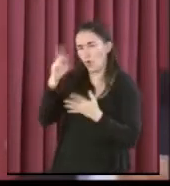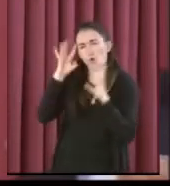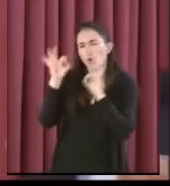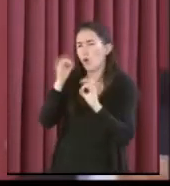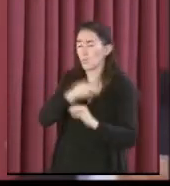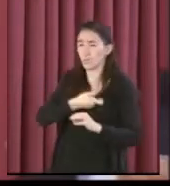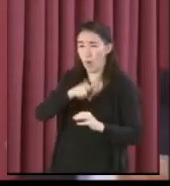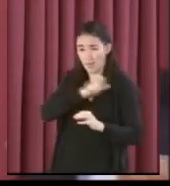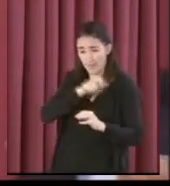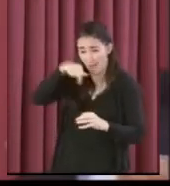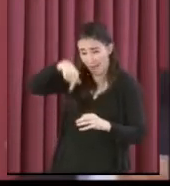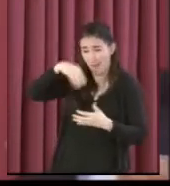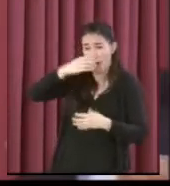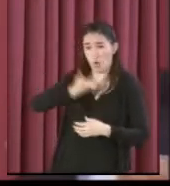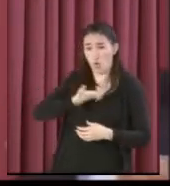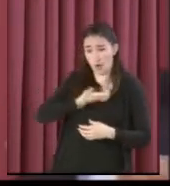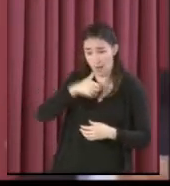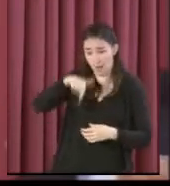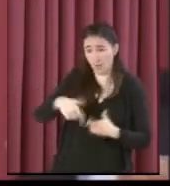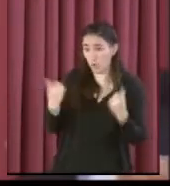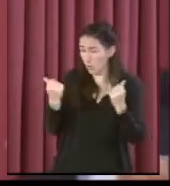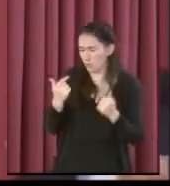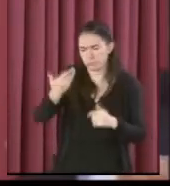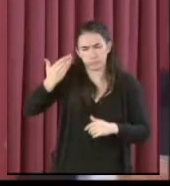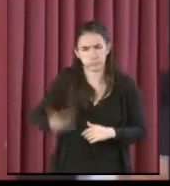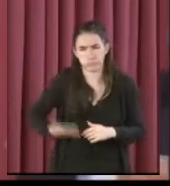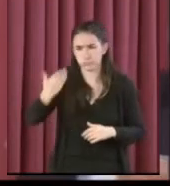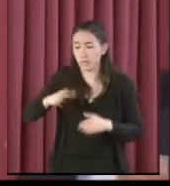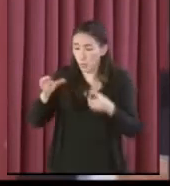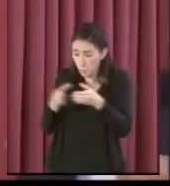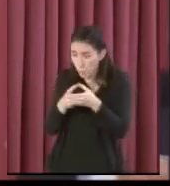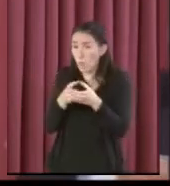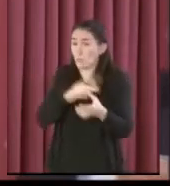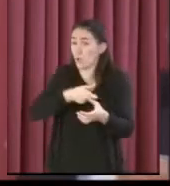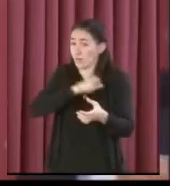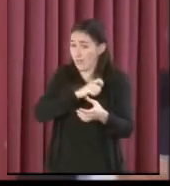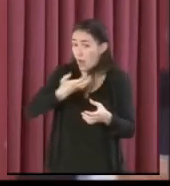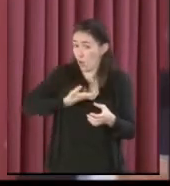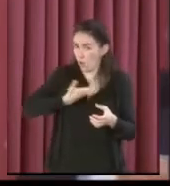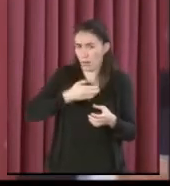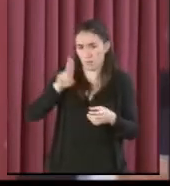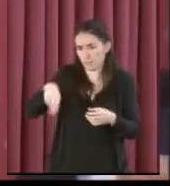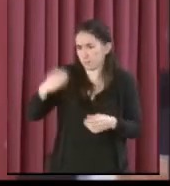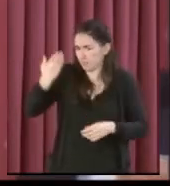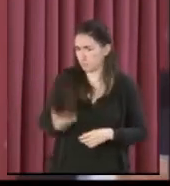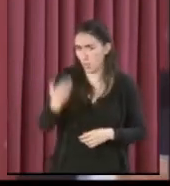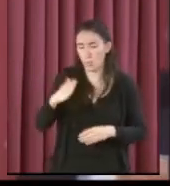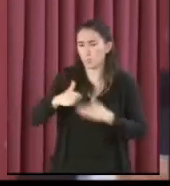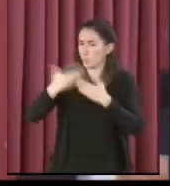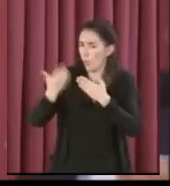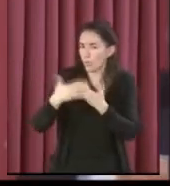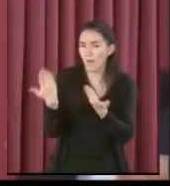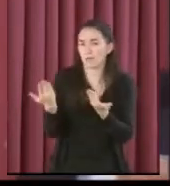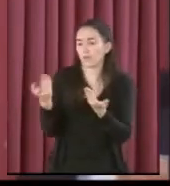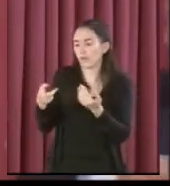Local de Logroño. Se trata de un cuerpo moderno, cercano y adaptado a los tiempos, que apuesta por un modelo